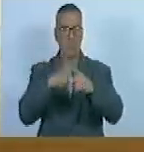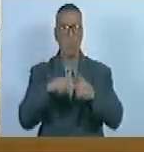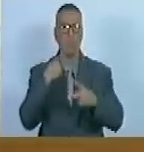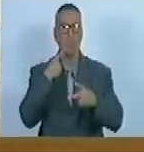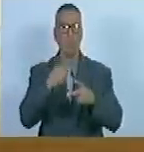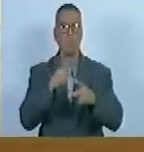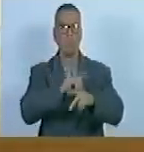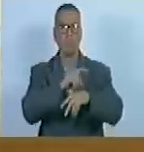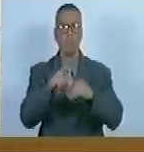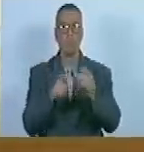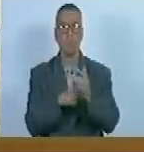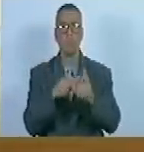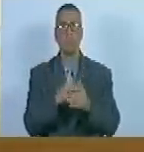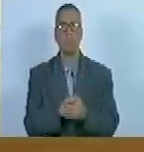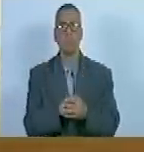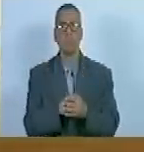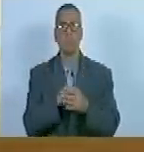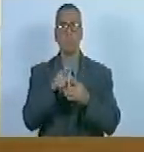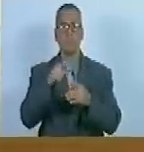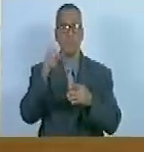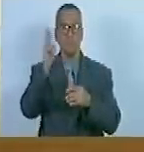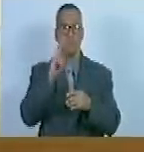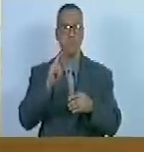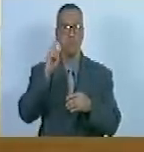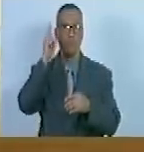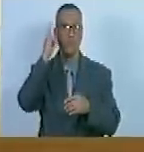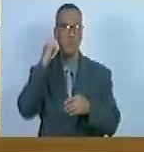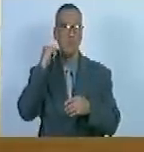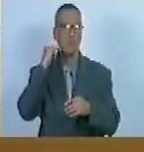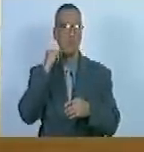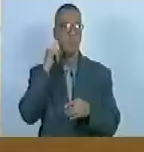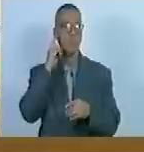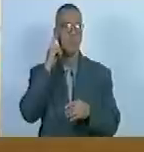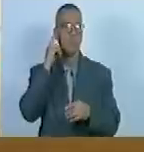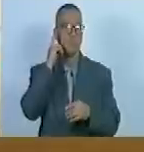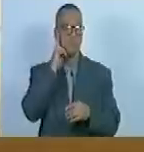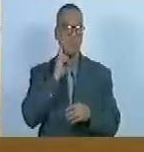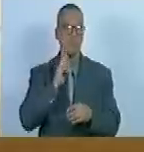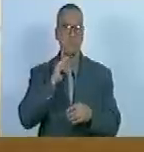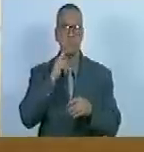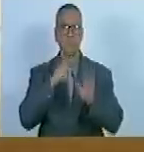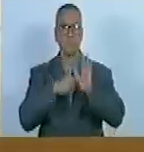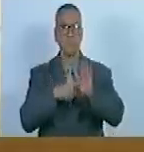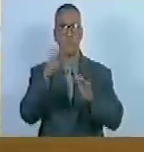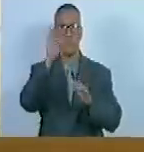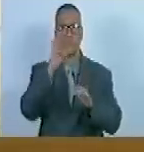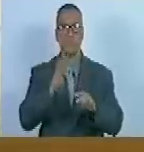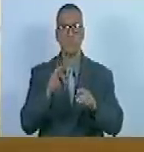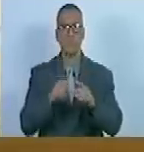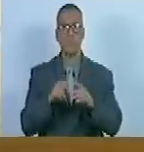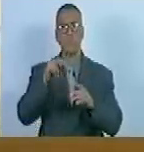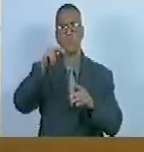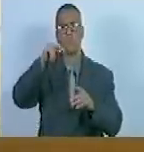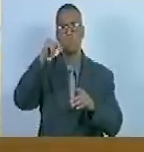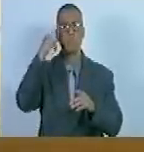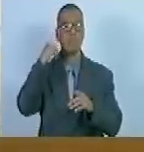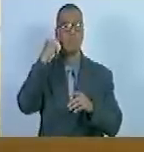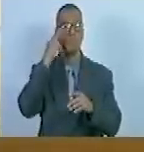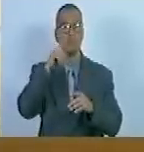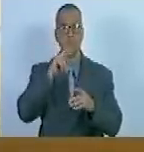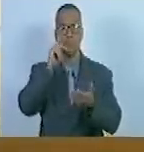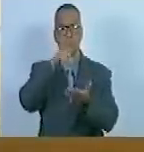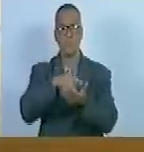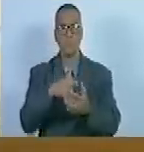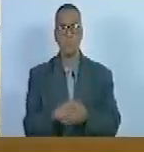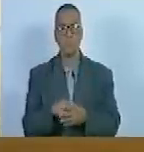extraordinario y plenipotenciario de la República Bolivariana de Venezuela ante la República Federal de Nigeria,